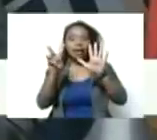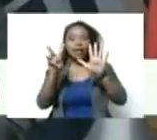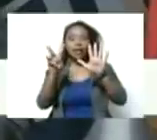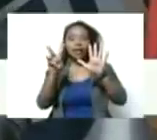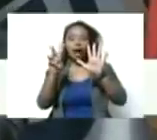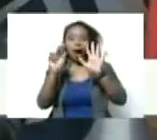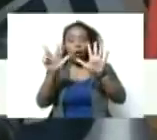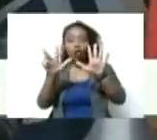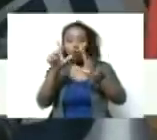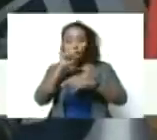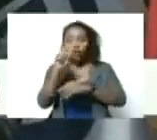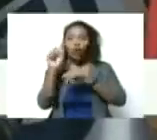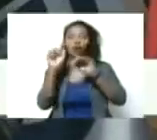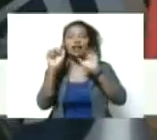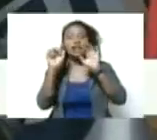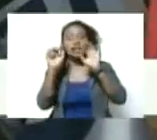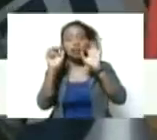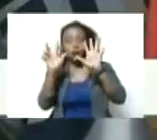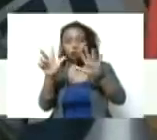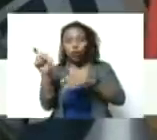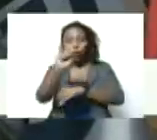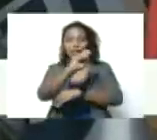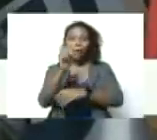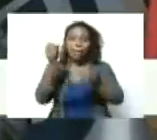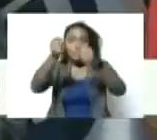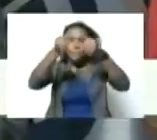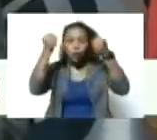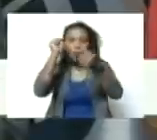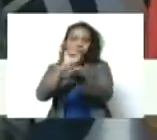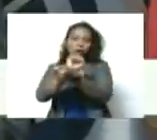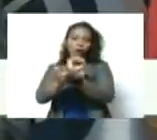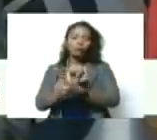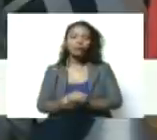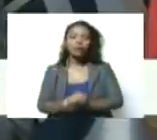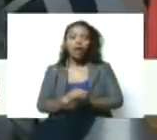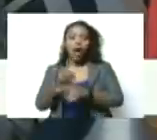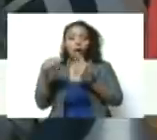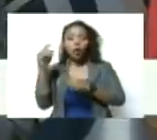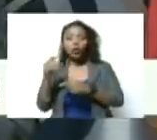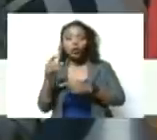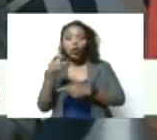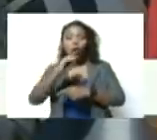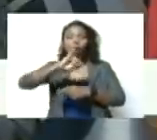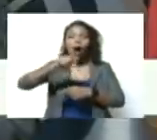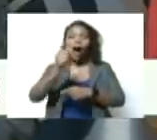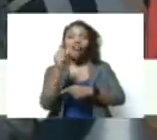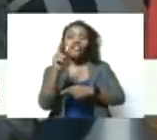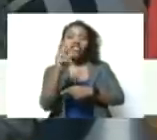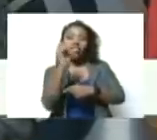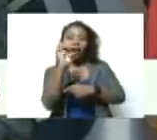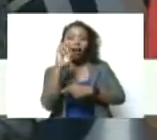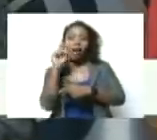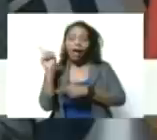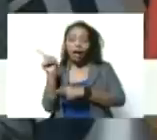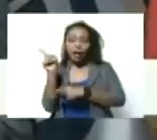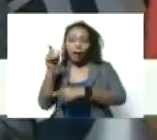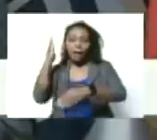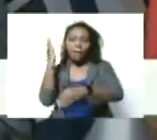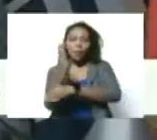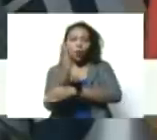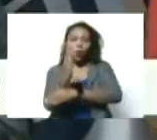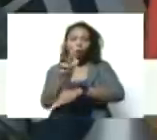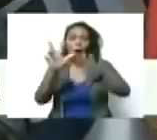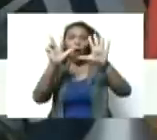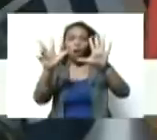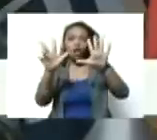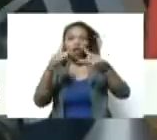prisión. Caso Javier Campos Amaya. El 10 de junio de este año fueron condenados 8 exfuncionarios